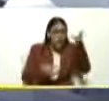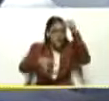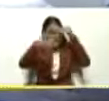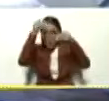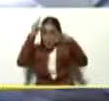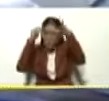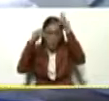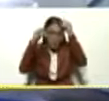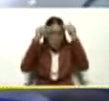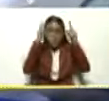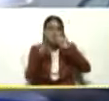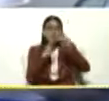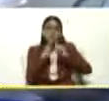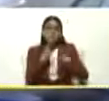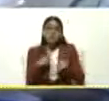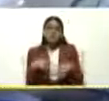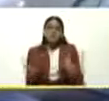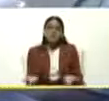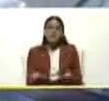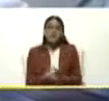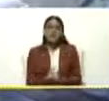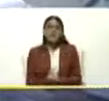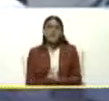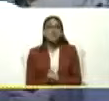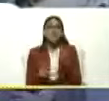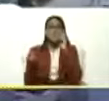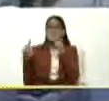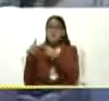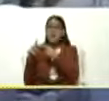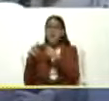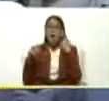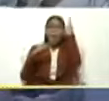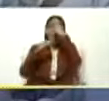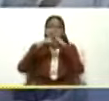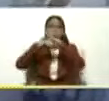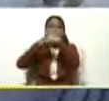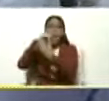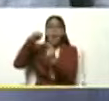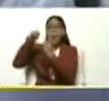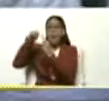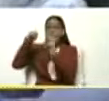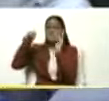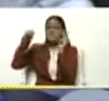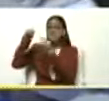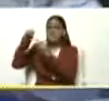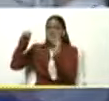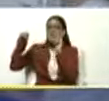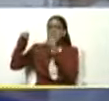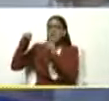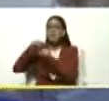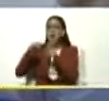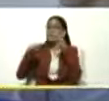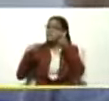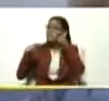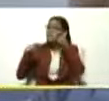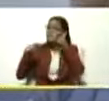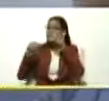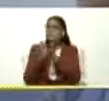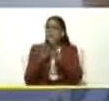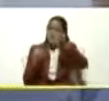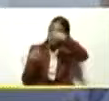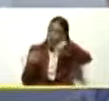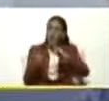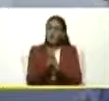significativo. Aquí está el ojo, ¿eh? Sí, señor, la vista. Pero el ojo.